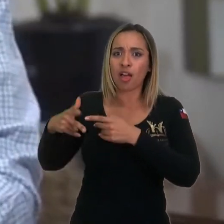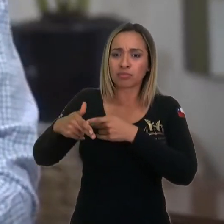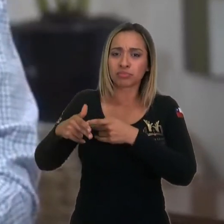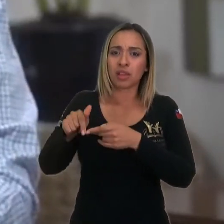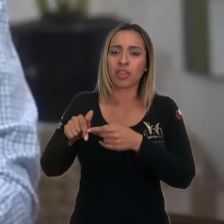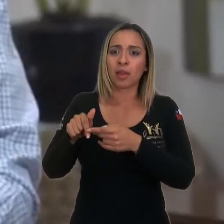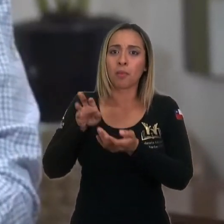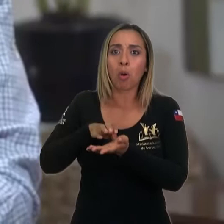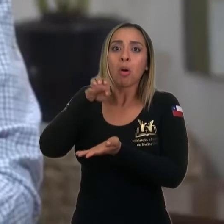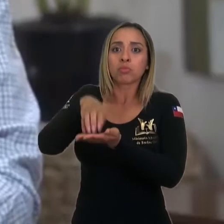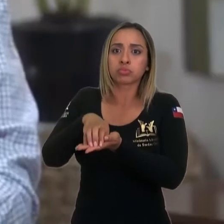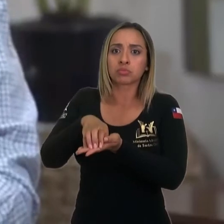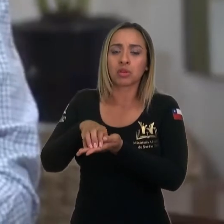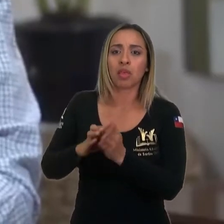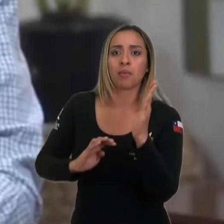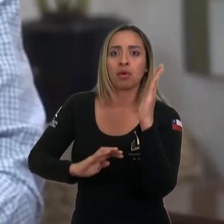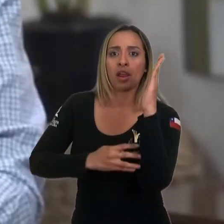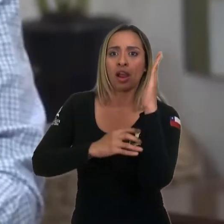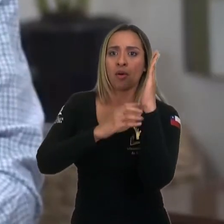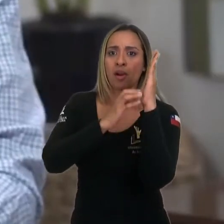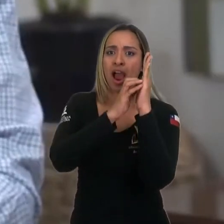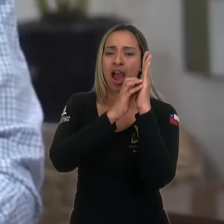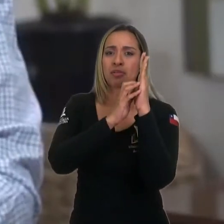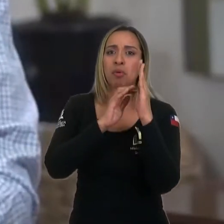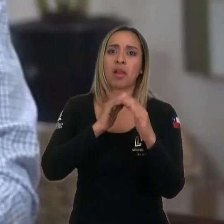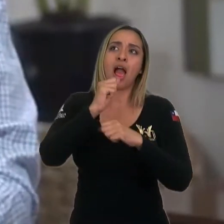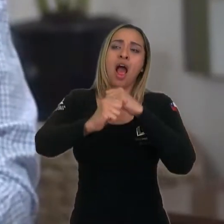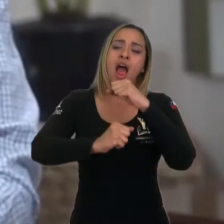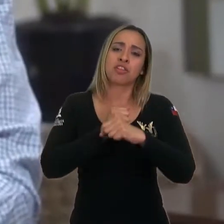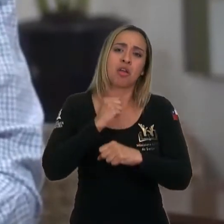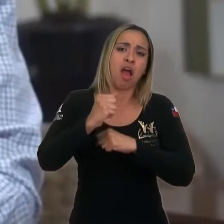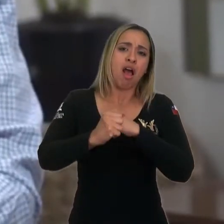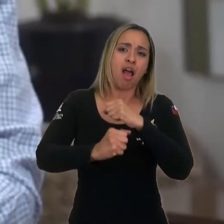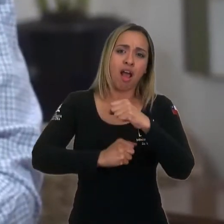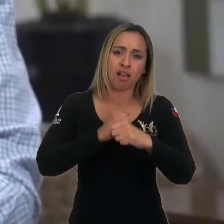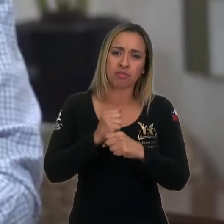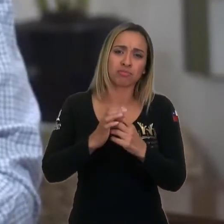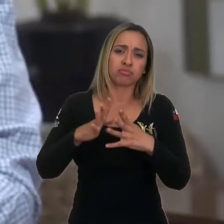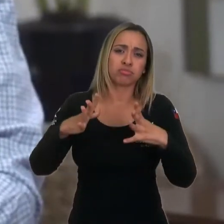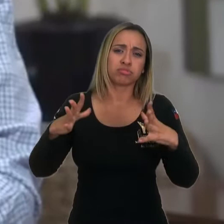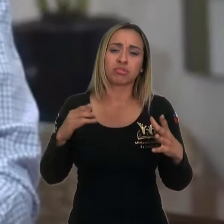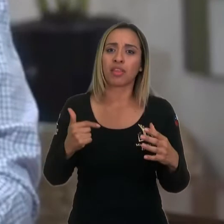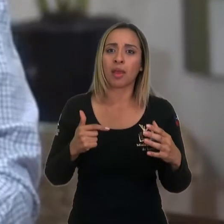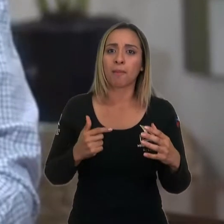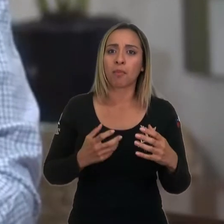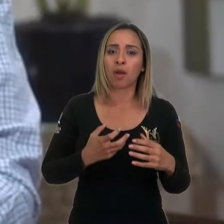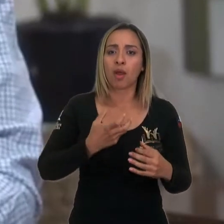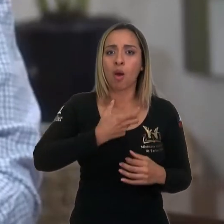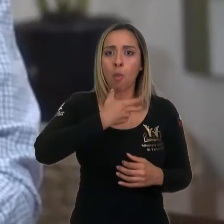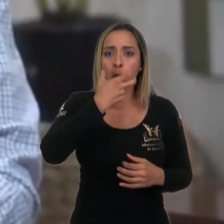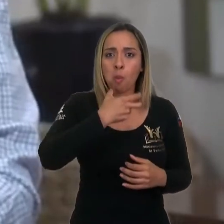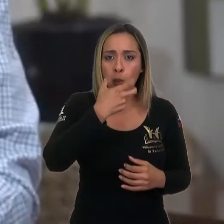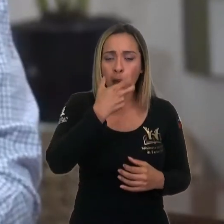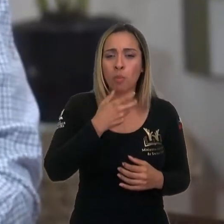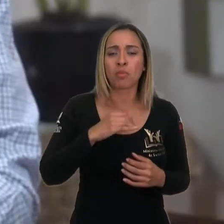transformó en un sapo, se subió a un árbol, todo esto en millones y millones de años, y de repente apareció un mono, y en